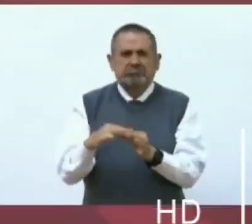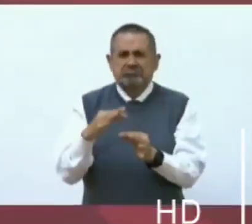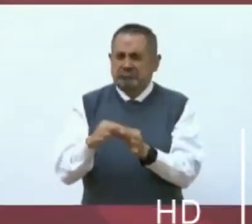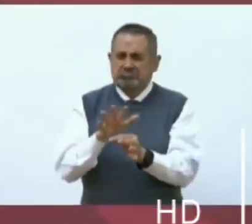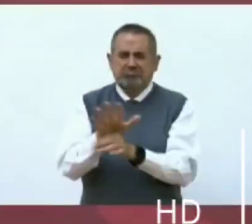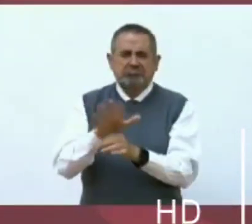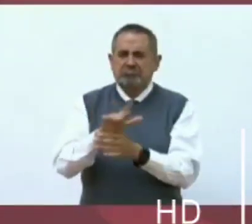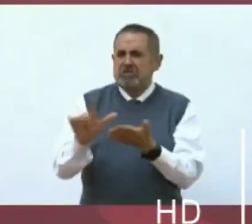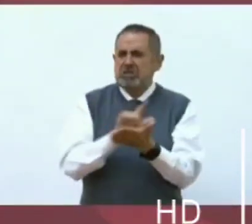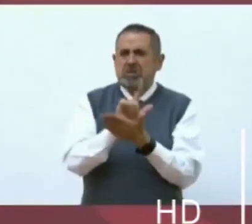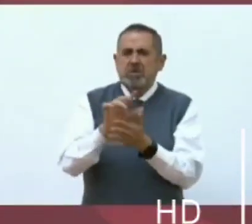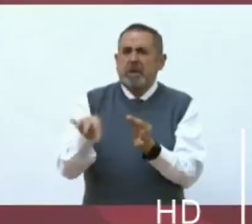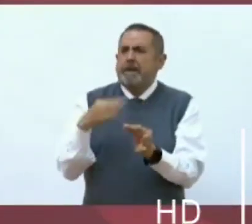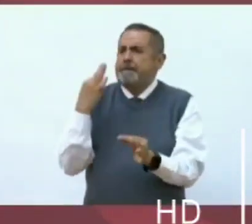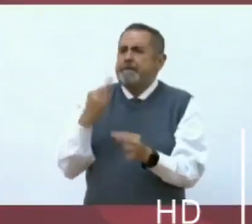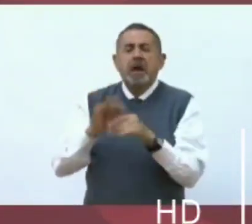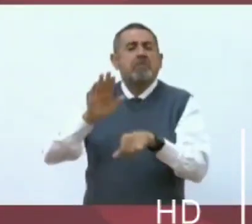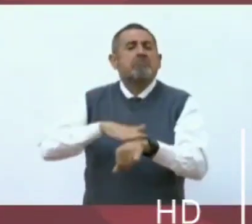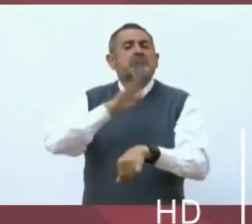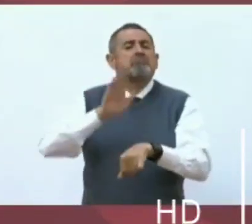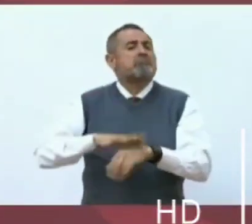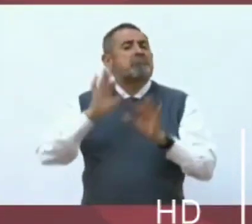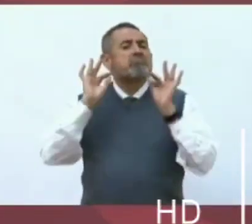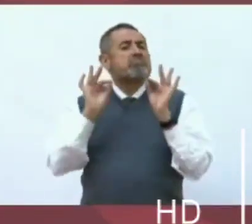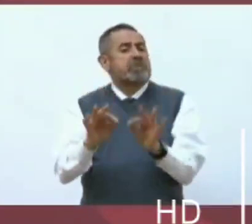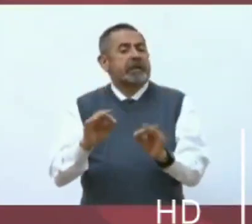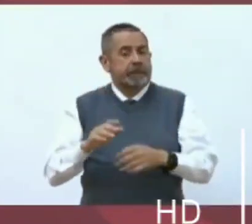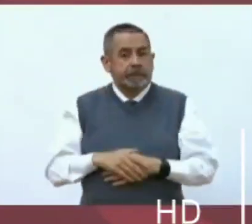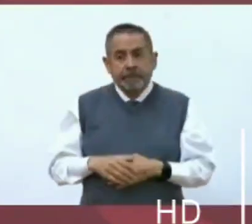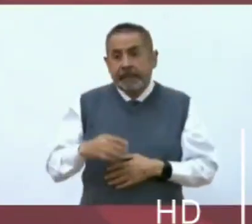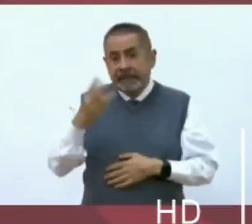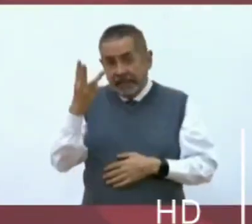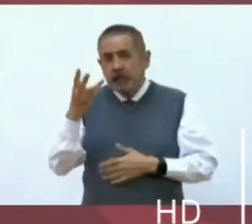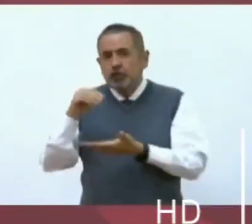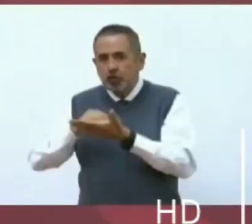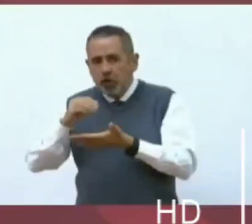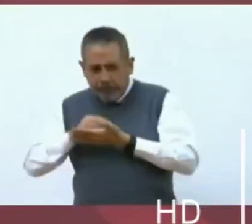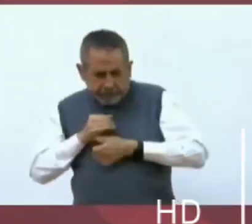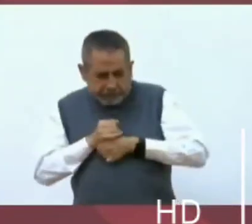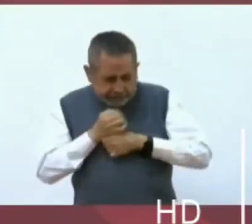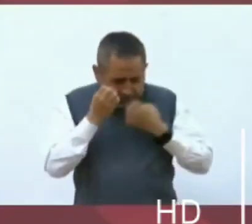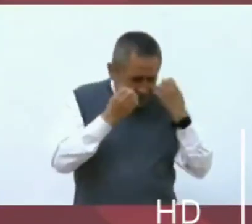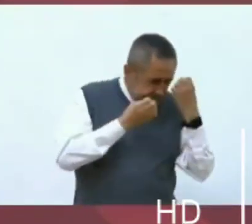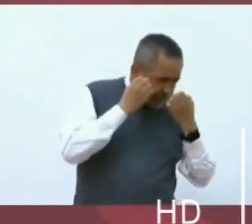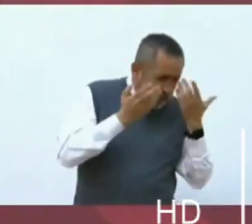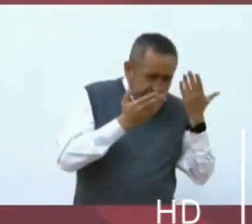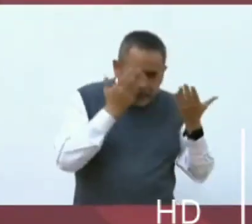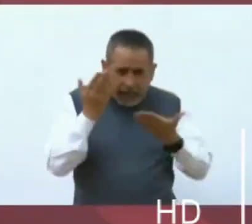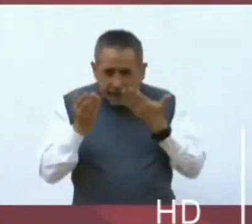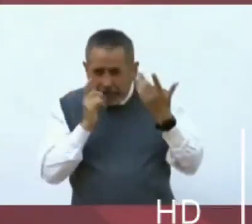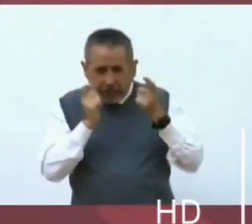acciones han concluido satisfactoriamente, mientras que 3 se encuentran actualmente en proceso.